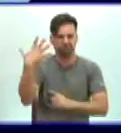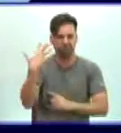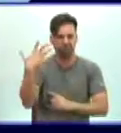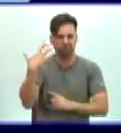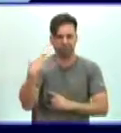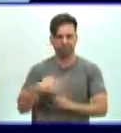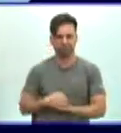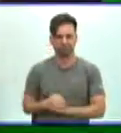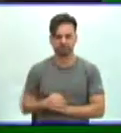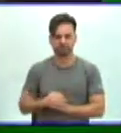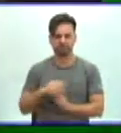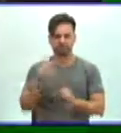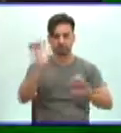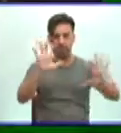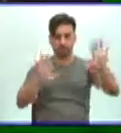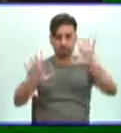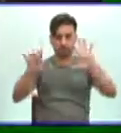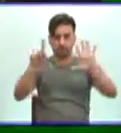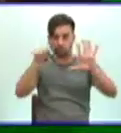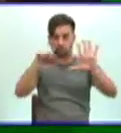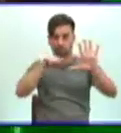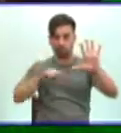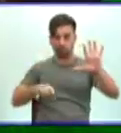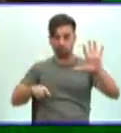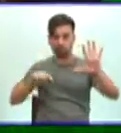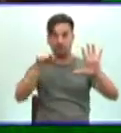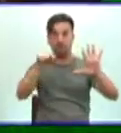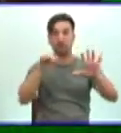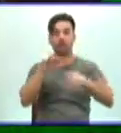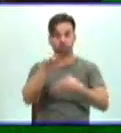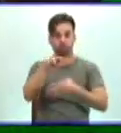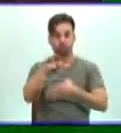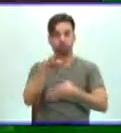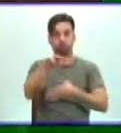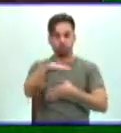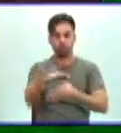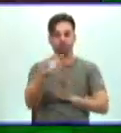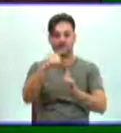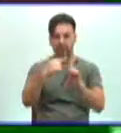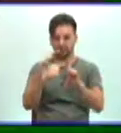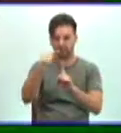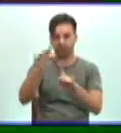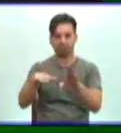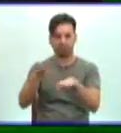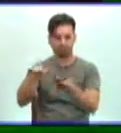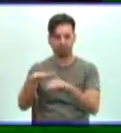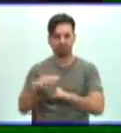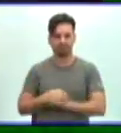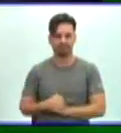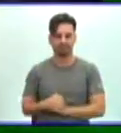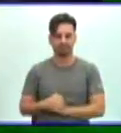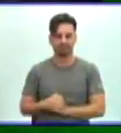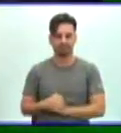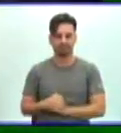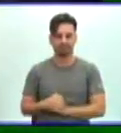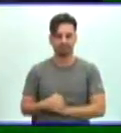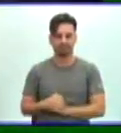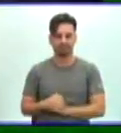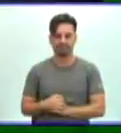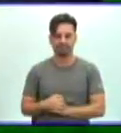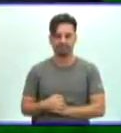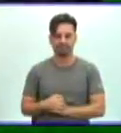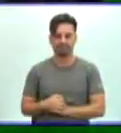pasan. Las corrientes cálidas aumentan la temperatura de las zonas costeras localizadas en